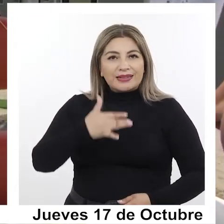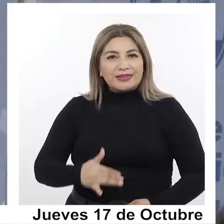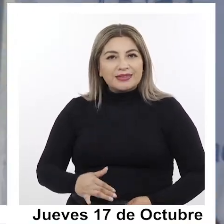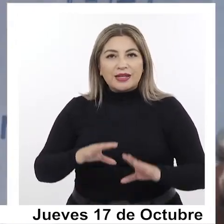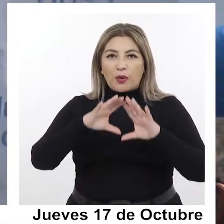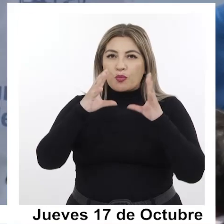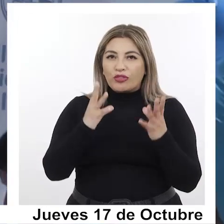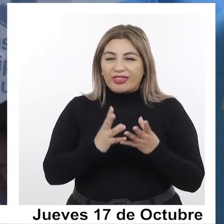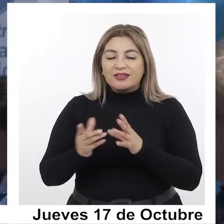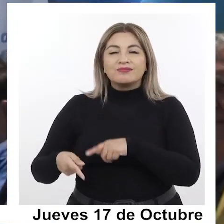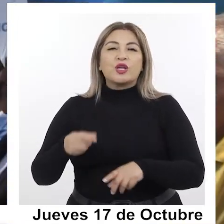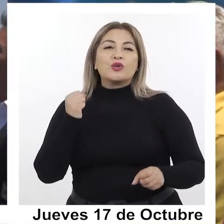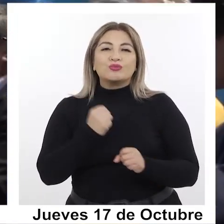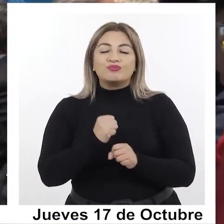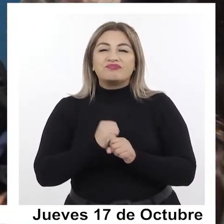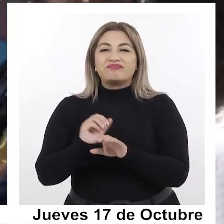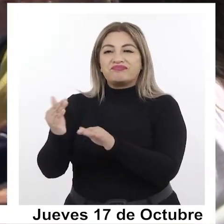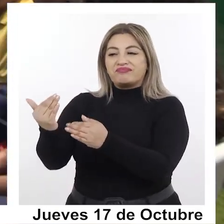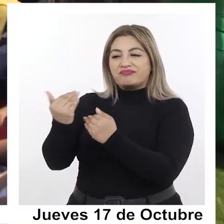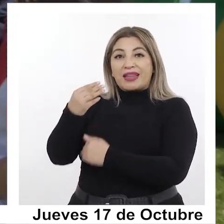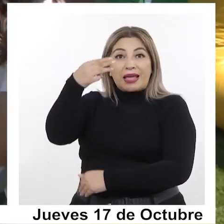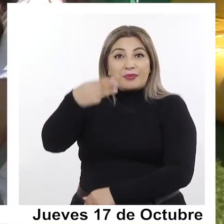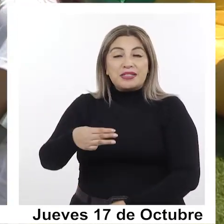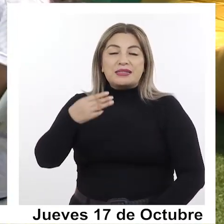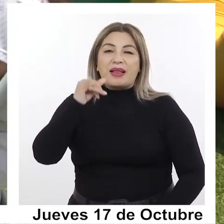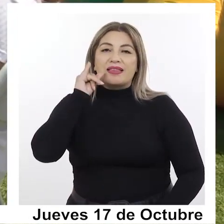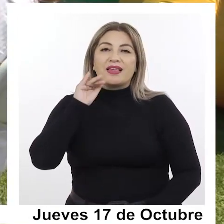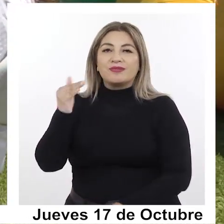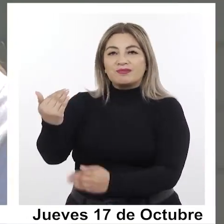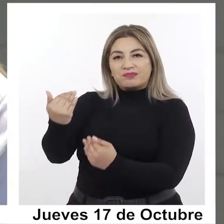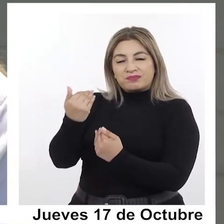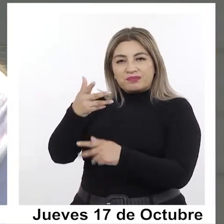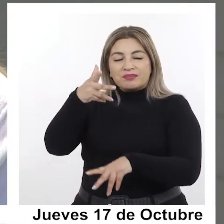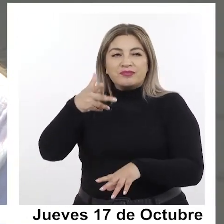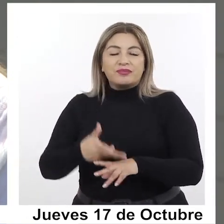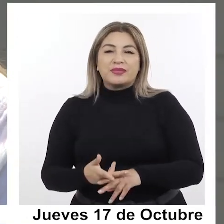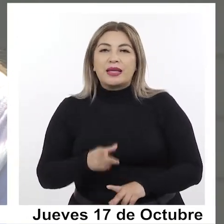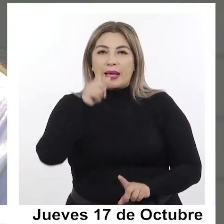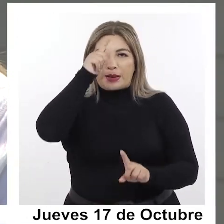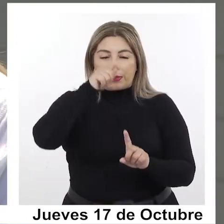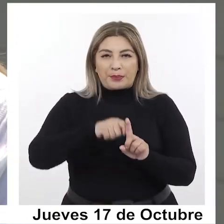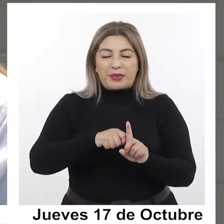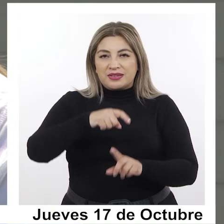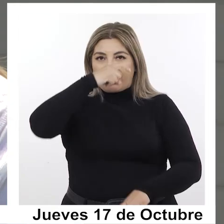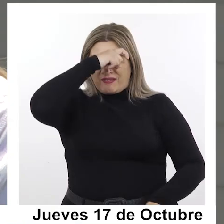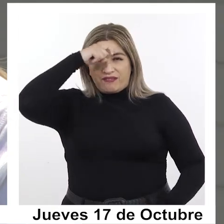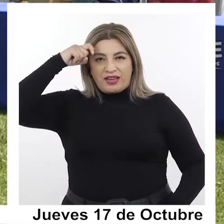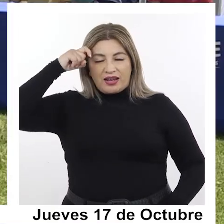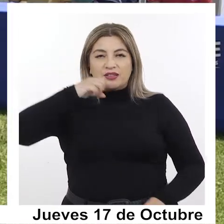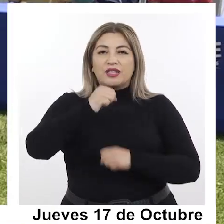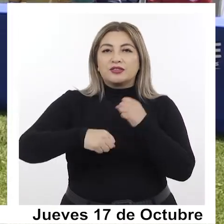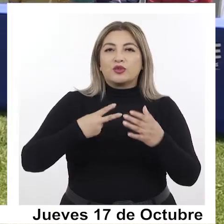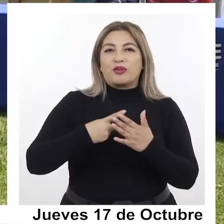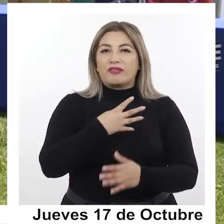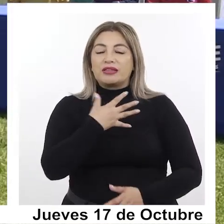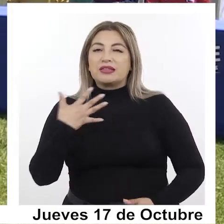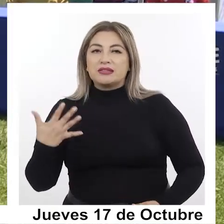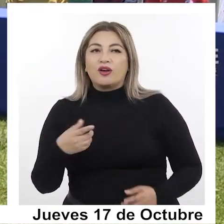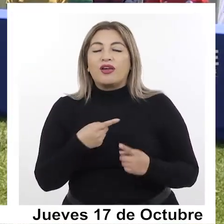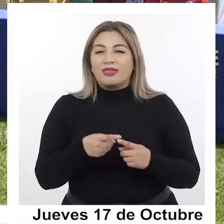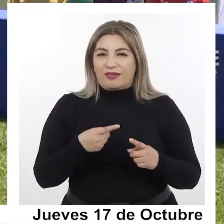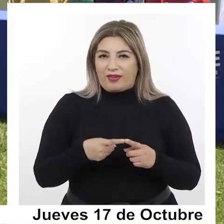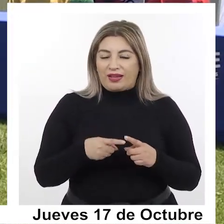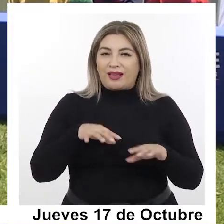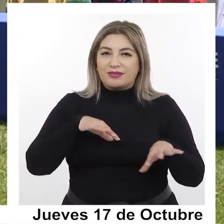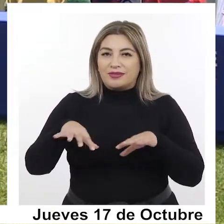mundial. Un trabajo mancomunado con la Municipalidad de Iquique que tendrá durante el verano 2025 otros